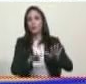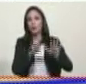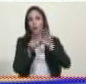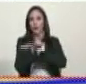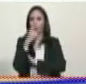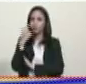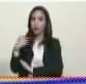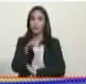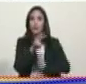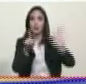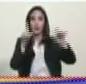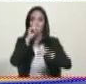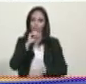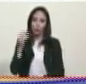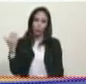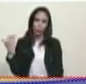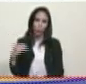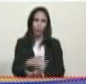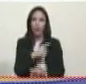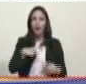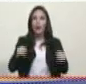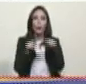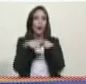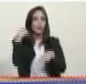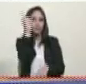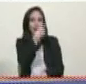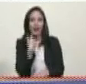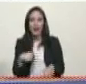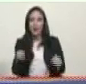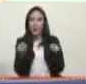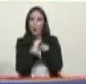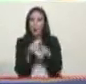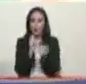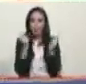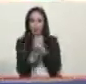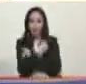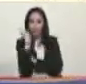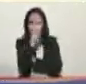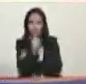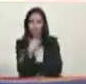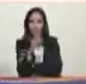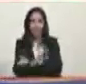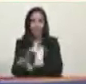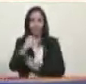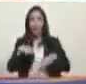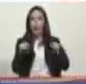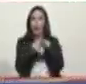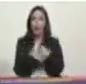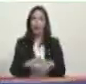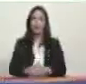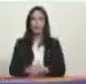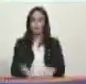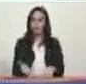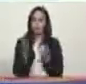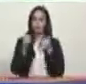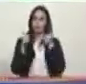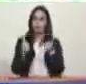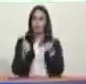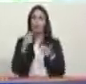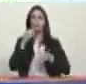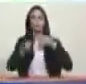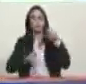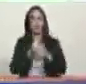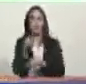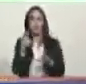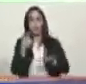hace 27 años, mira. Estoy igualito. ¿Ah? Bueno, continuamos, Hipólito, vas bien.